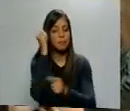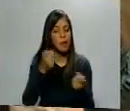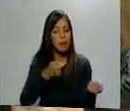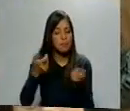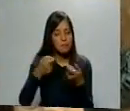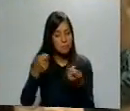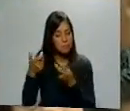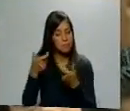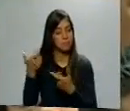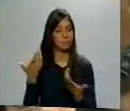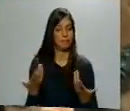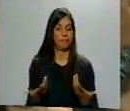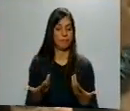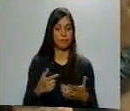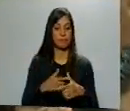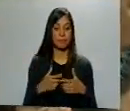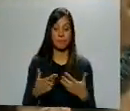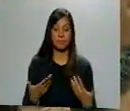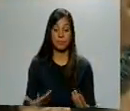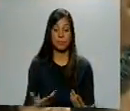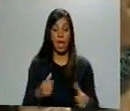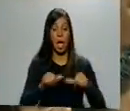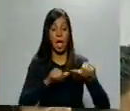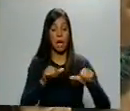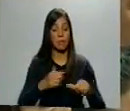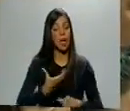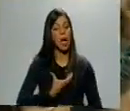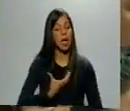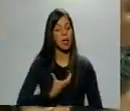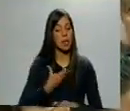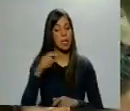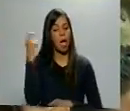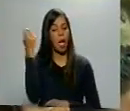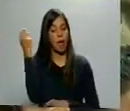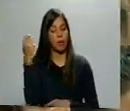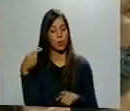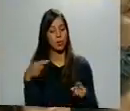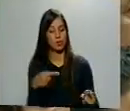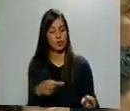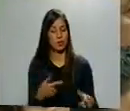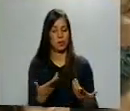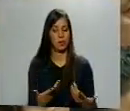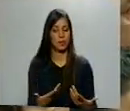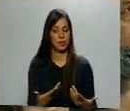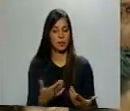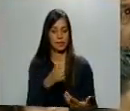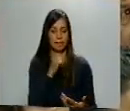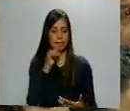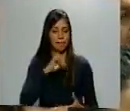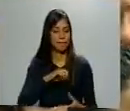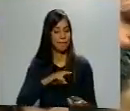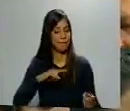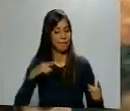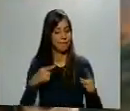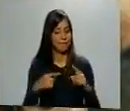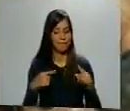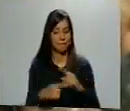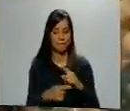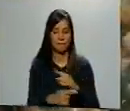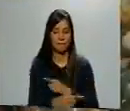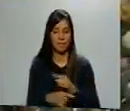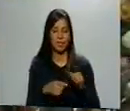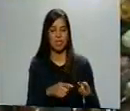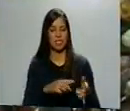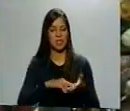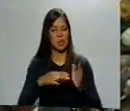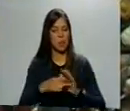Entonces, convirtieron una institución como la alcaldía del distrito Alto Apure en un foco